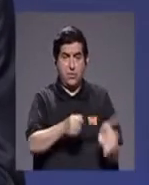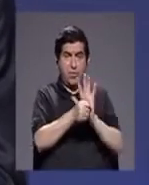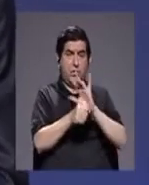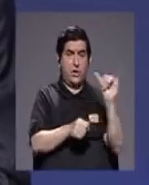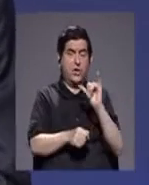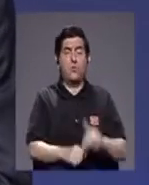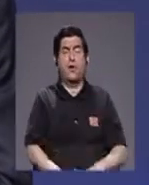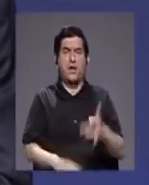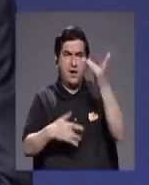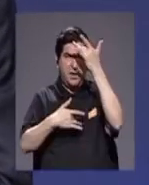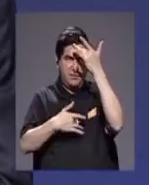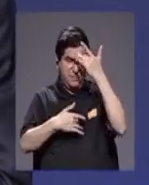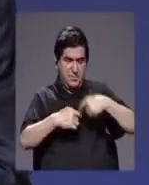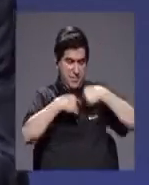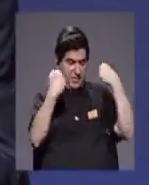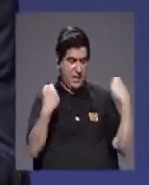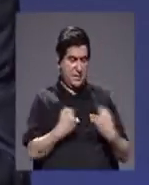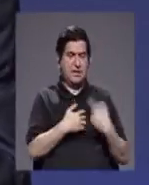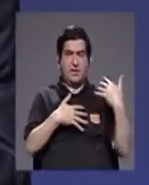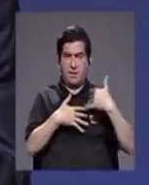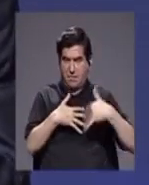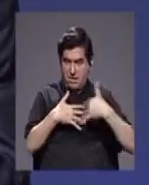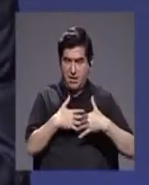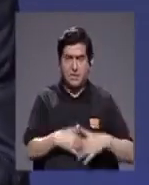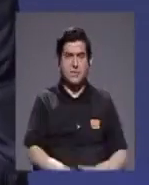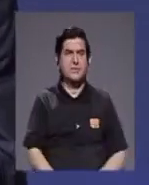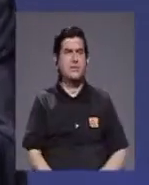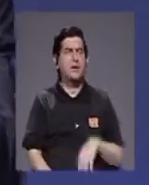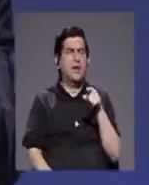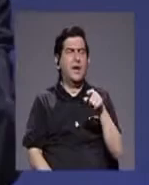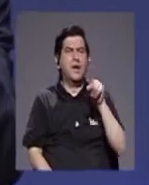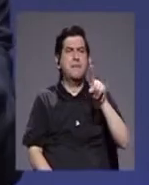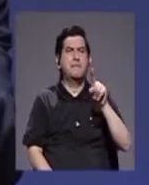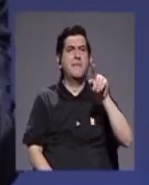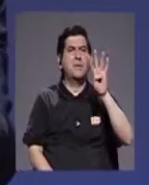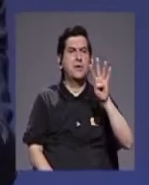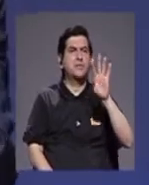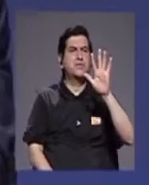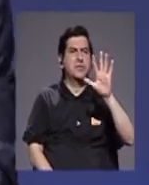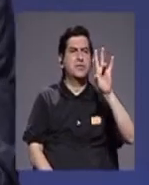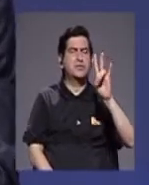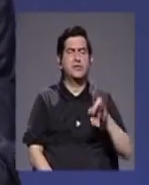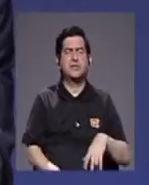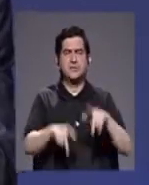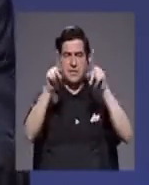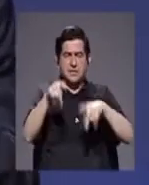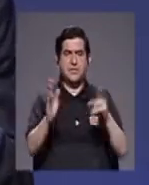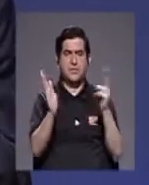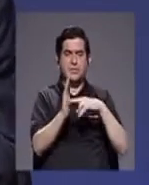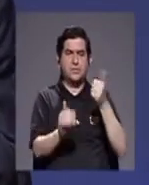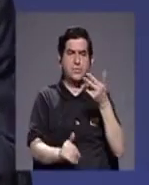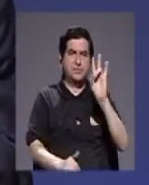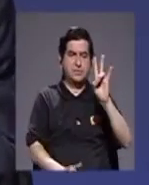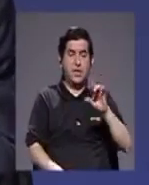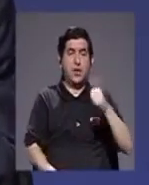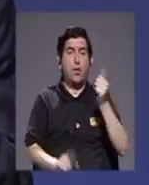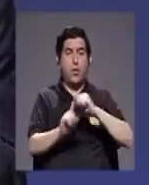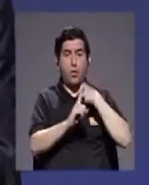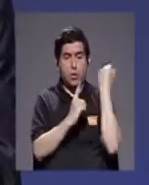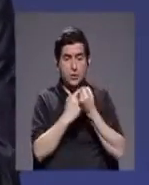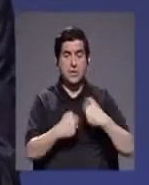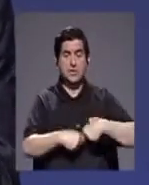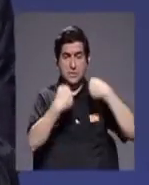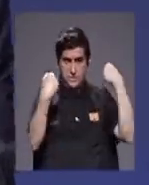enfermedad cardiovascular. Y si le sumamos a esas 1.457 personas en el 2017 otras condiciones